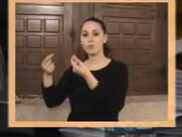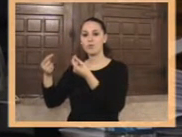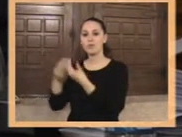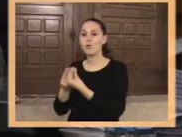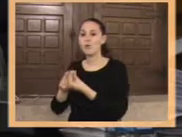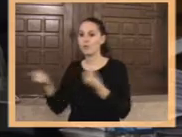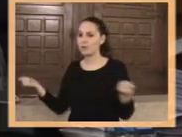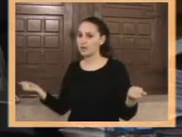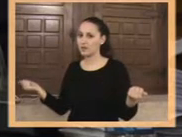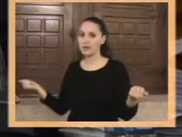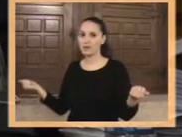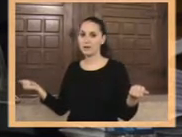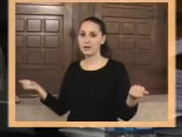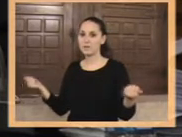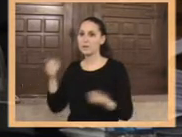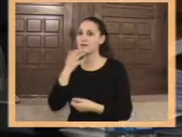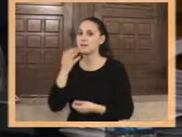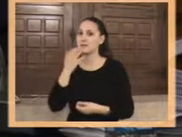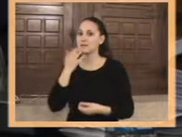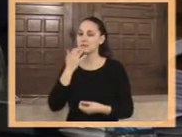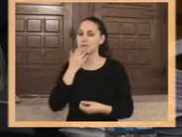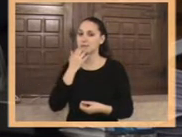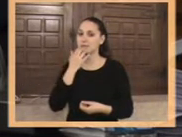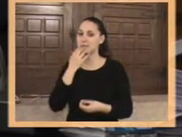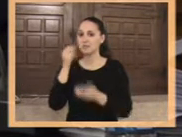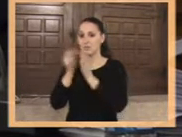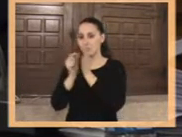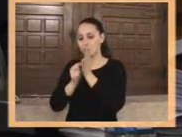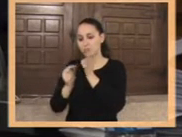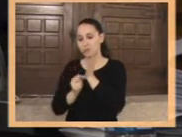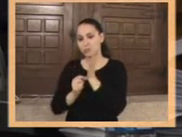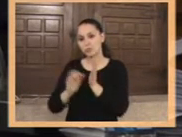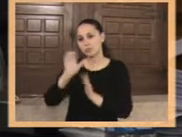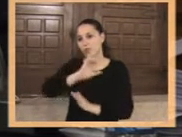acción que no respete Estados de la Unión,